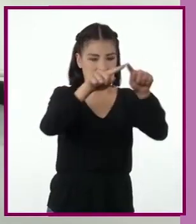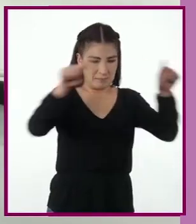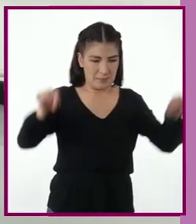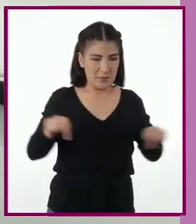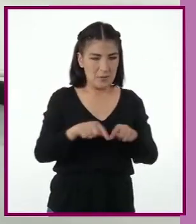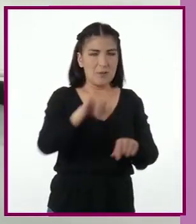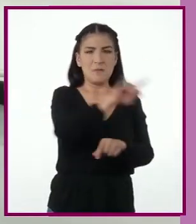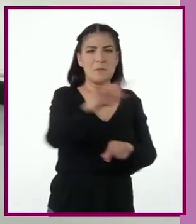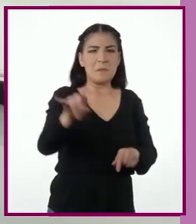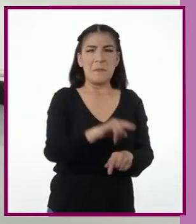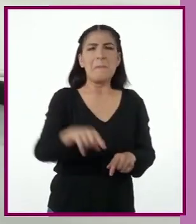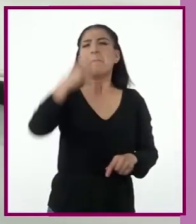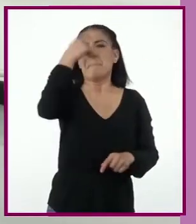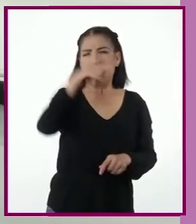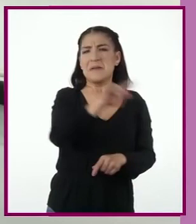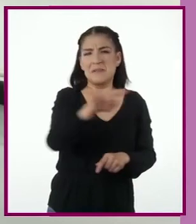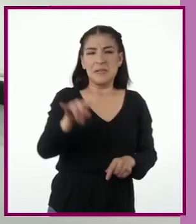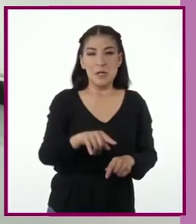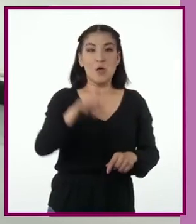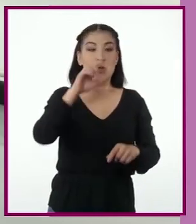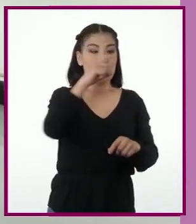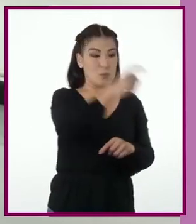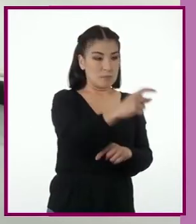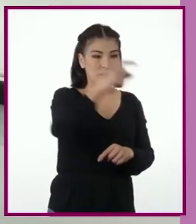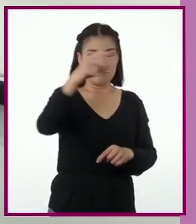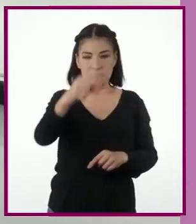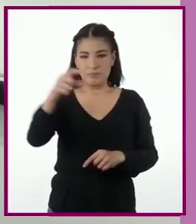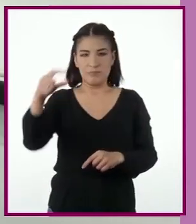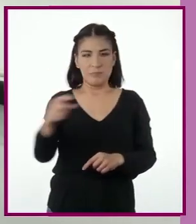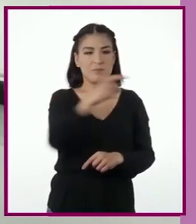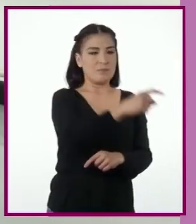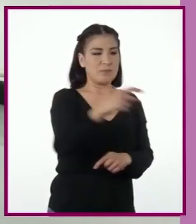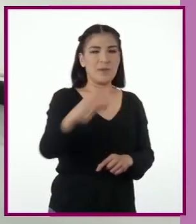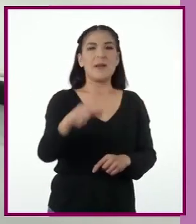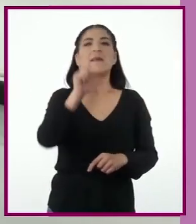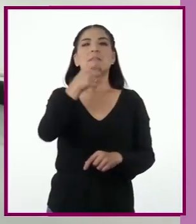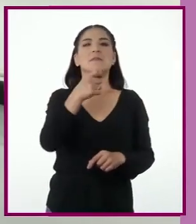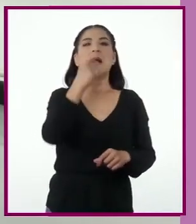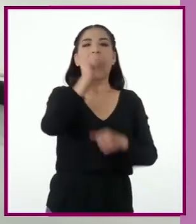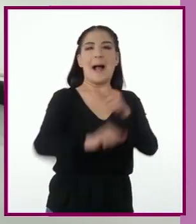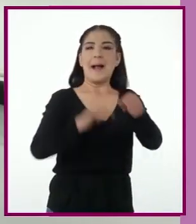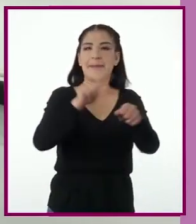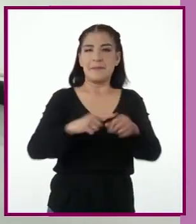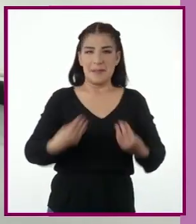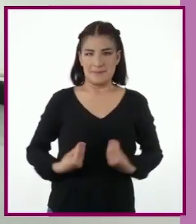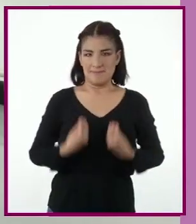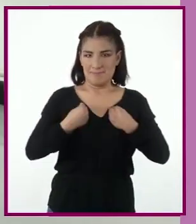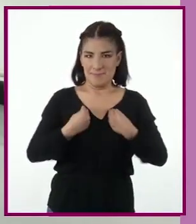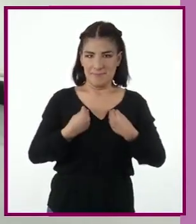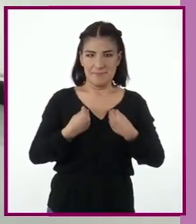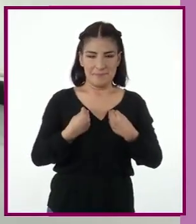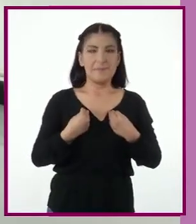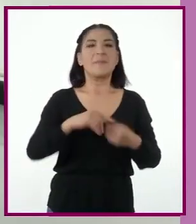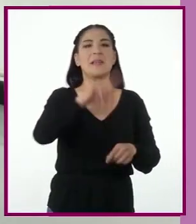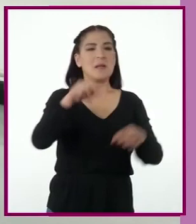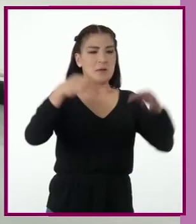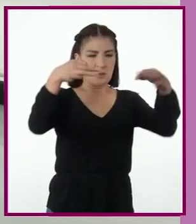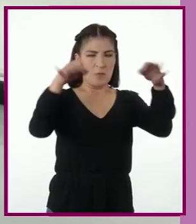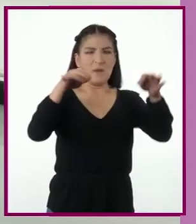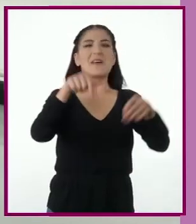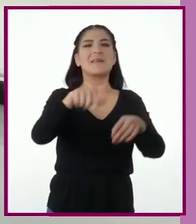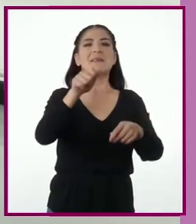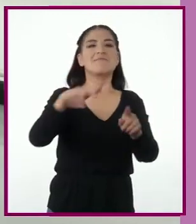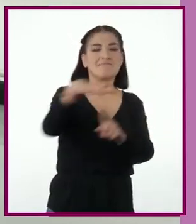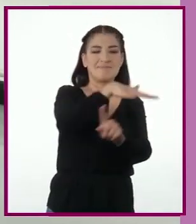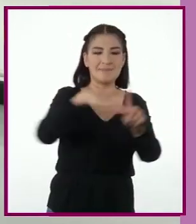es lo que van a representar? Cada uno de los cuadritos representará un organismo vivo, un ser vivo, y la cartulina el medio en el